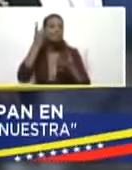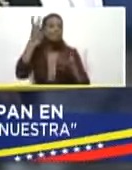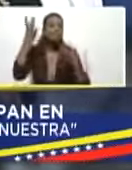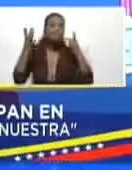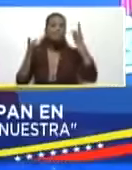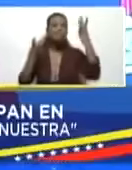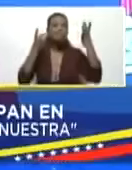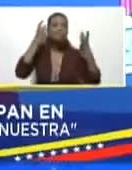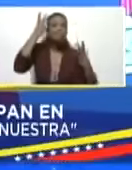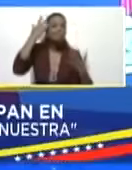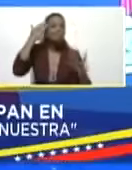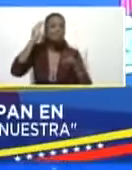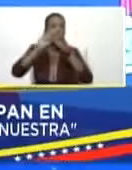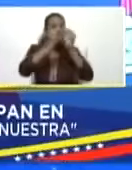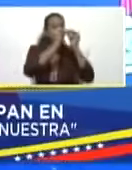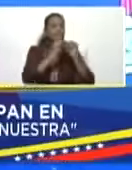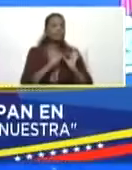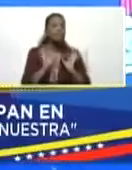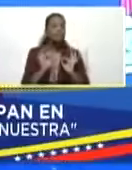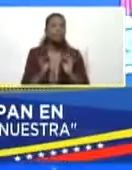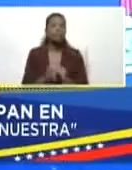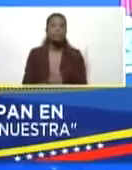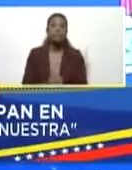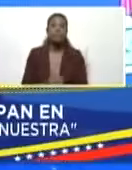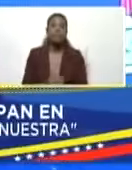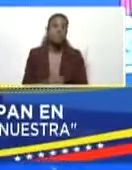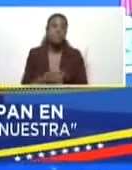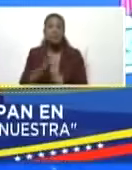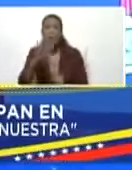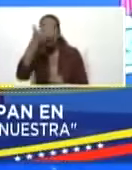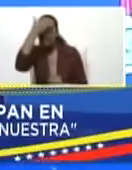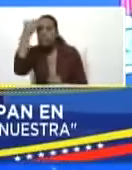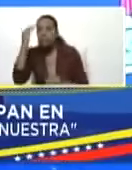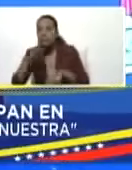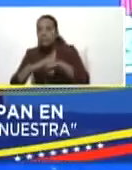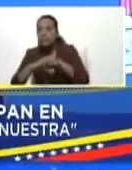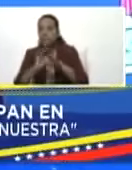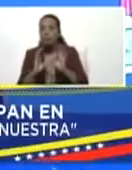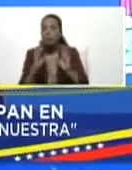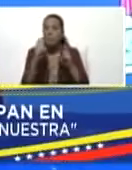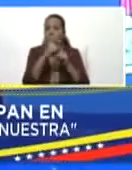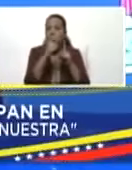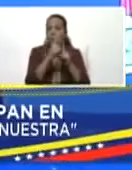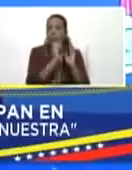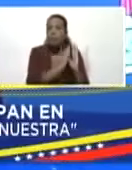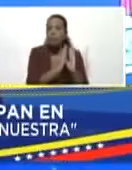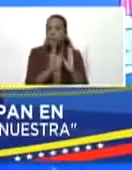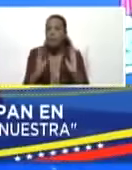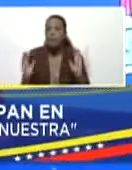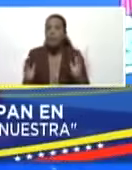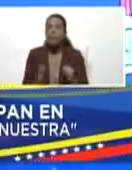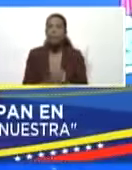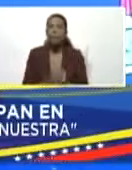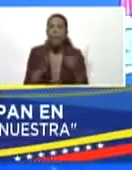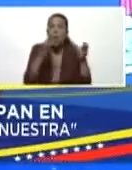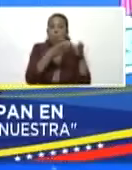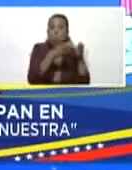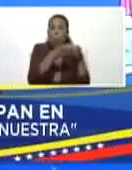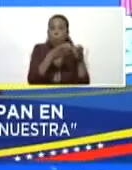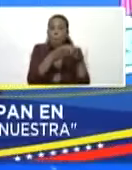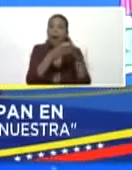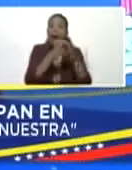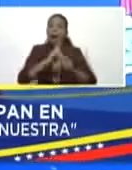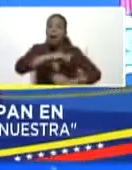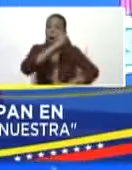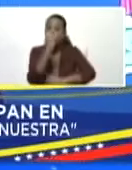innovar. Correcto. Sí, se me olvidó aquí nombrar que en el equipo, para